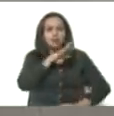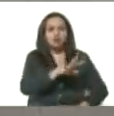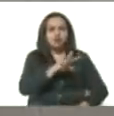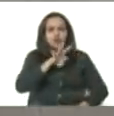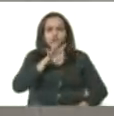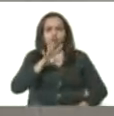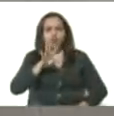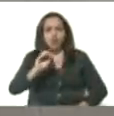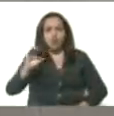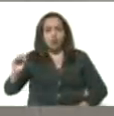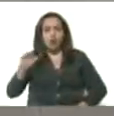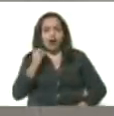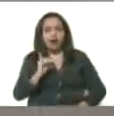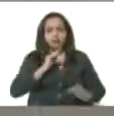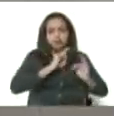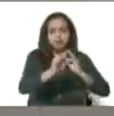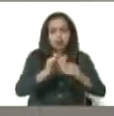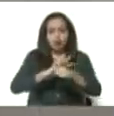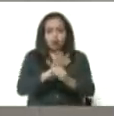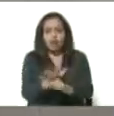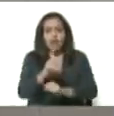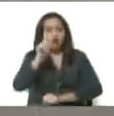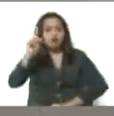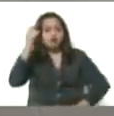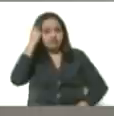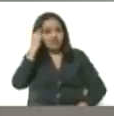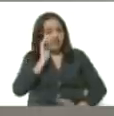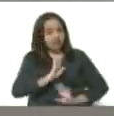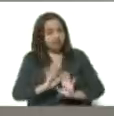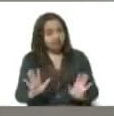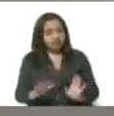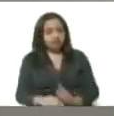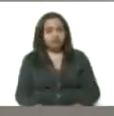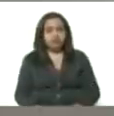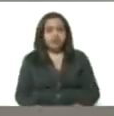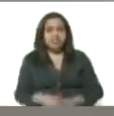67.400 contagios de coronavirus en un día.